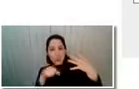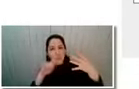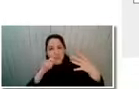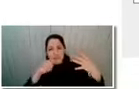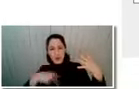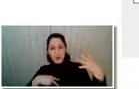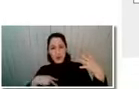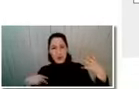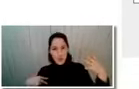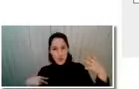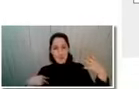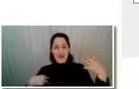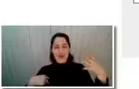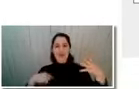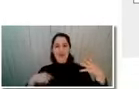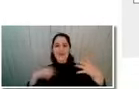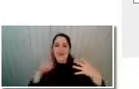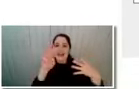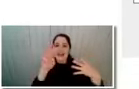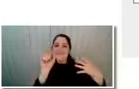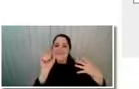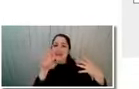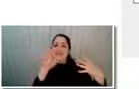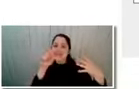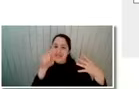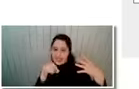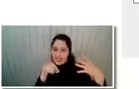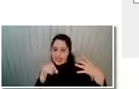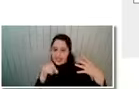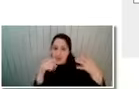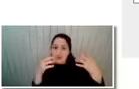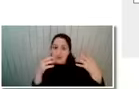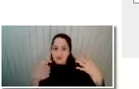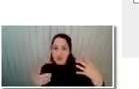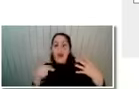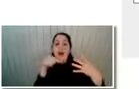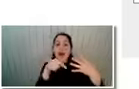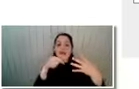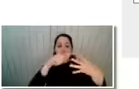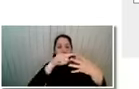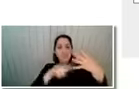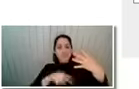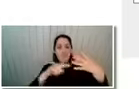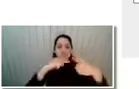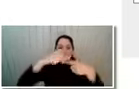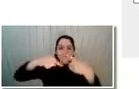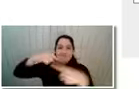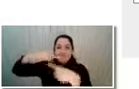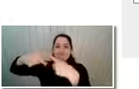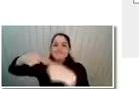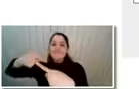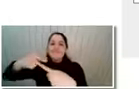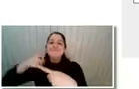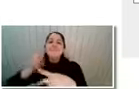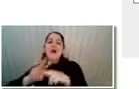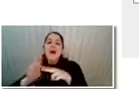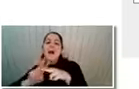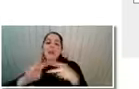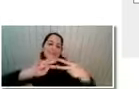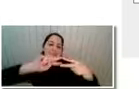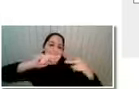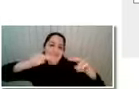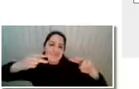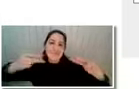enlazan entre sí para formar esta doble hélice en el DNA. ¿Ya? Y ahí está codificada toda nuestra información,